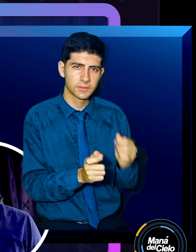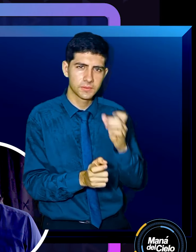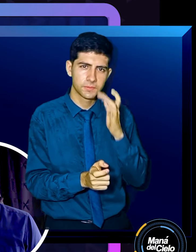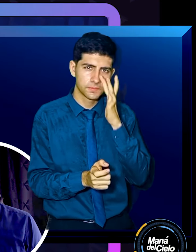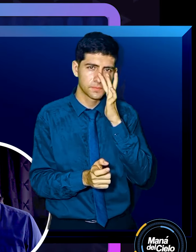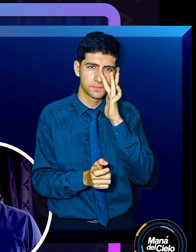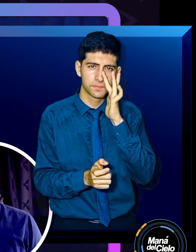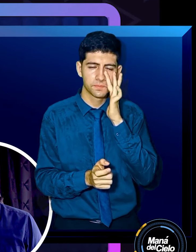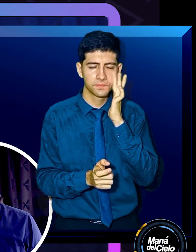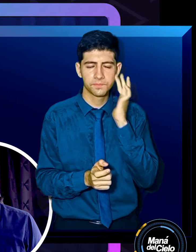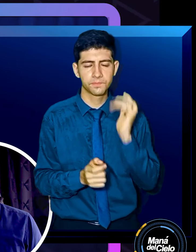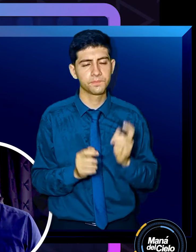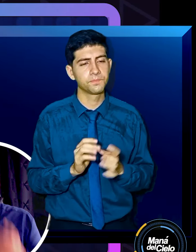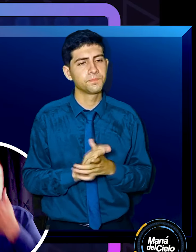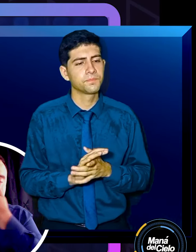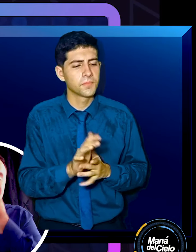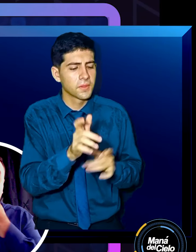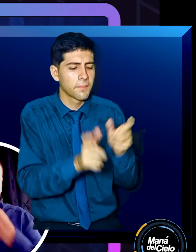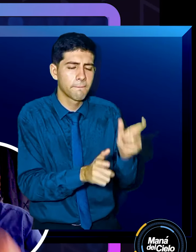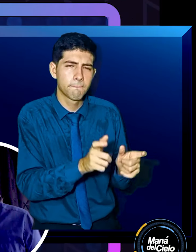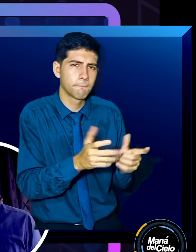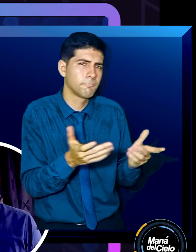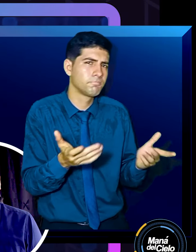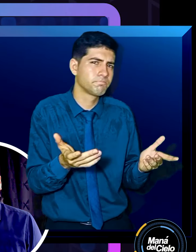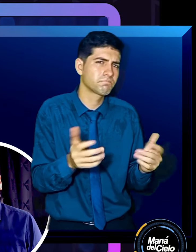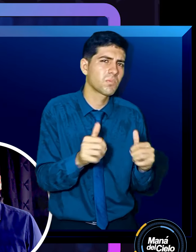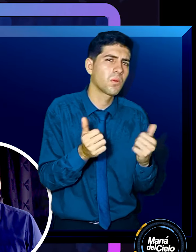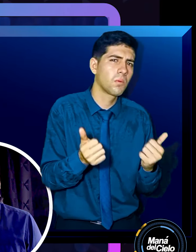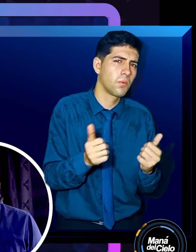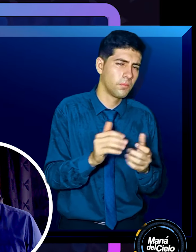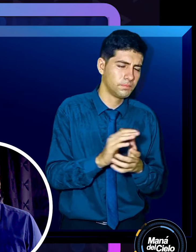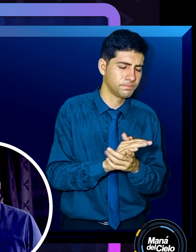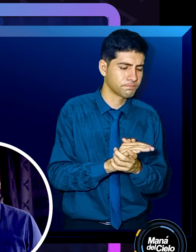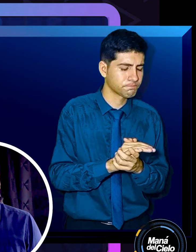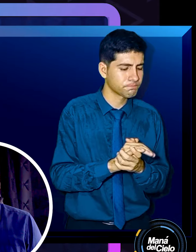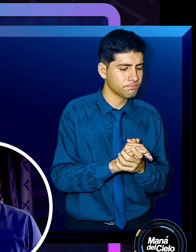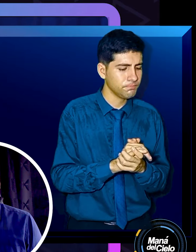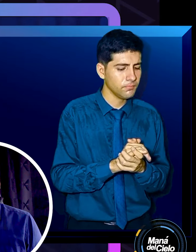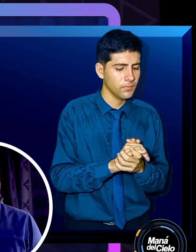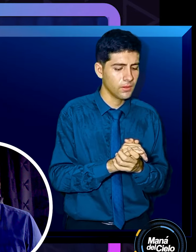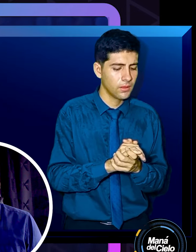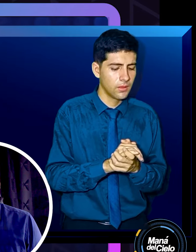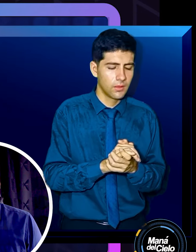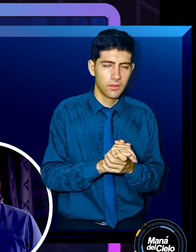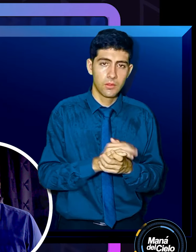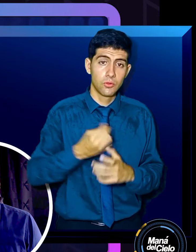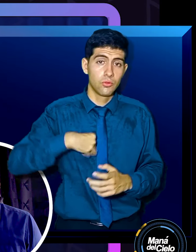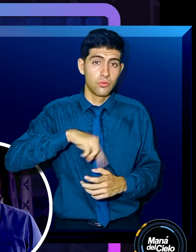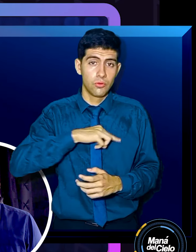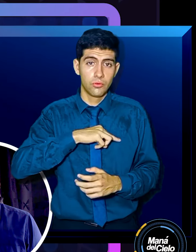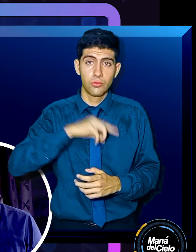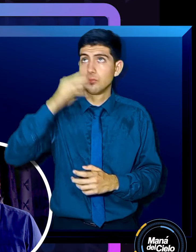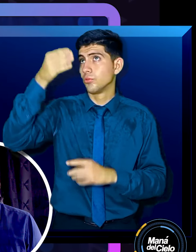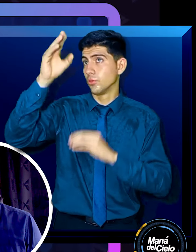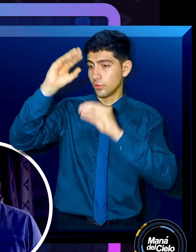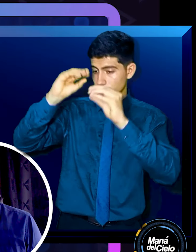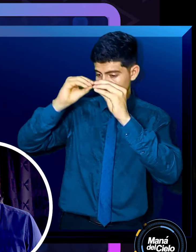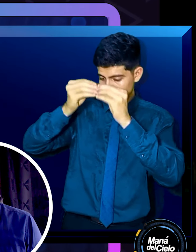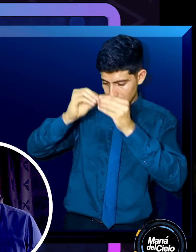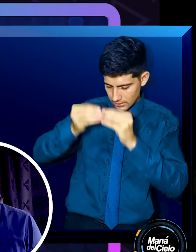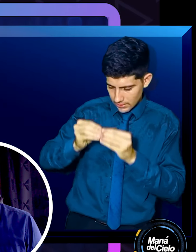ustedes han visto las piedras, las embarraqueras, se llaman piedras chinas. Esas piedras que están en el río o en el mar, que están